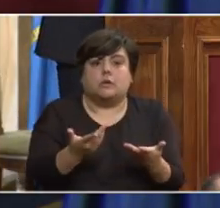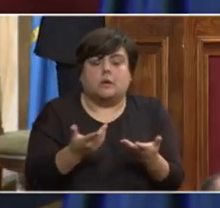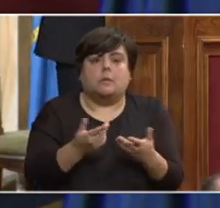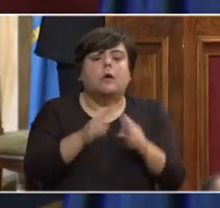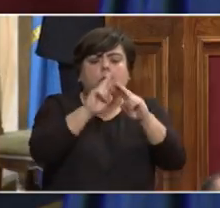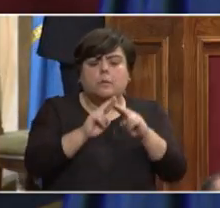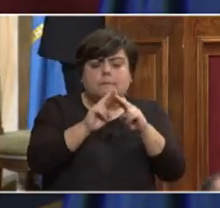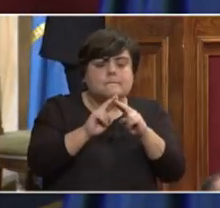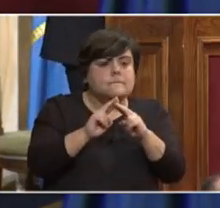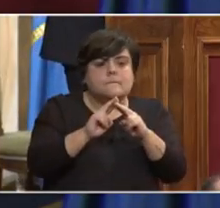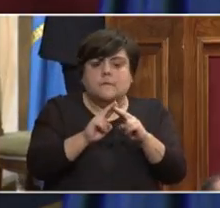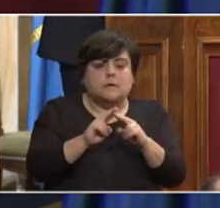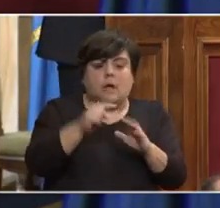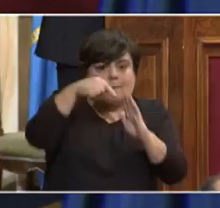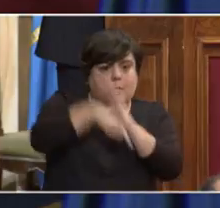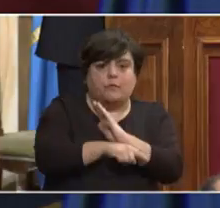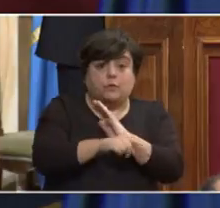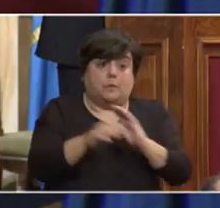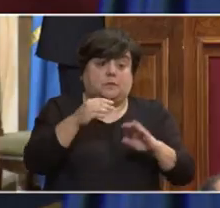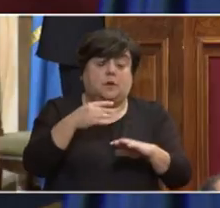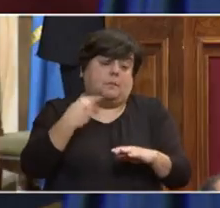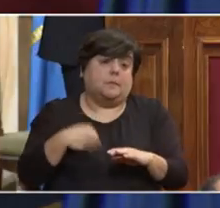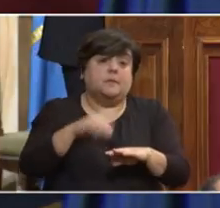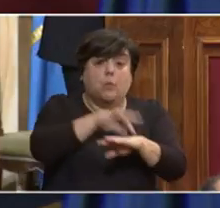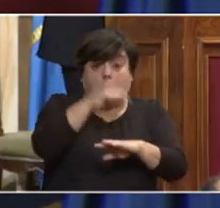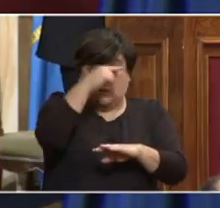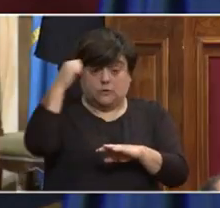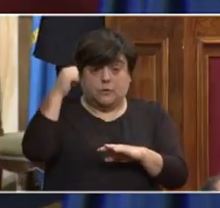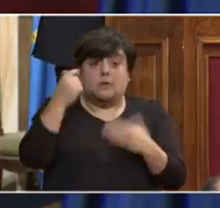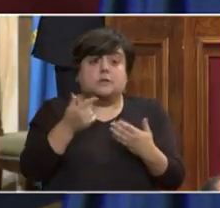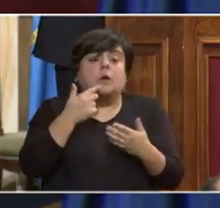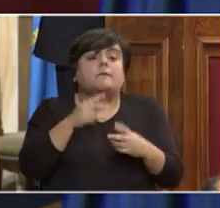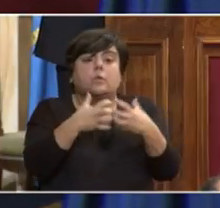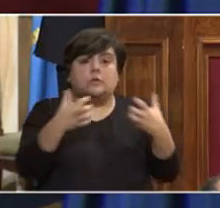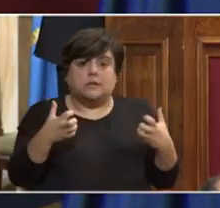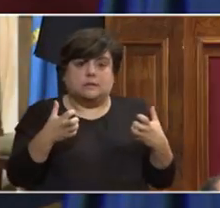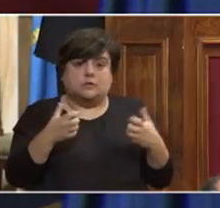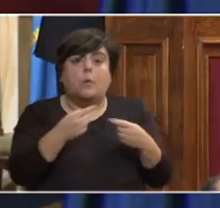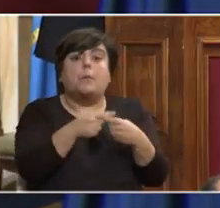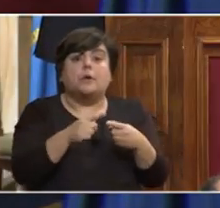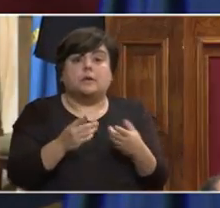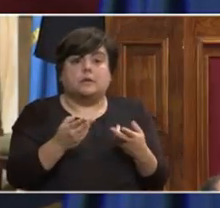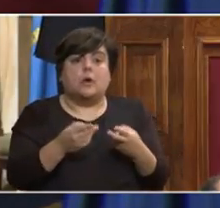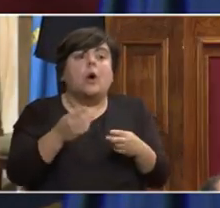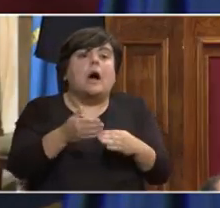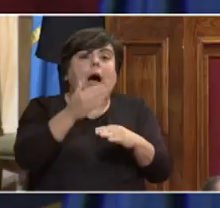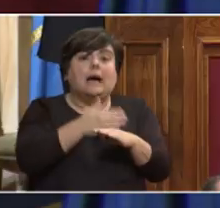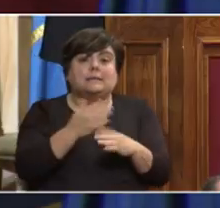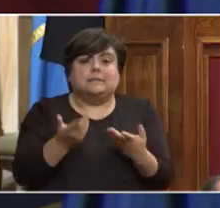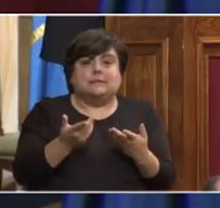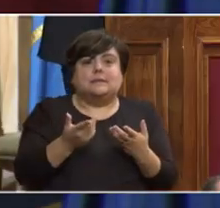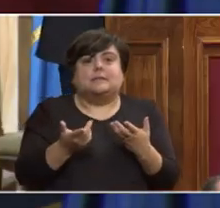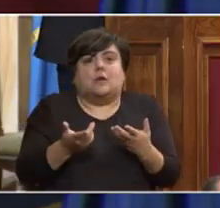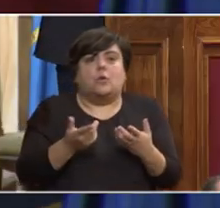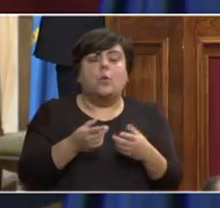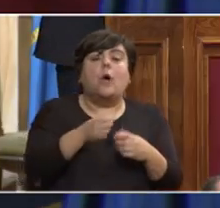corpus con rigor, como los forenses, encontramos textos políticos como el siguiente. Antes nuestro canto era un canto